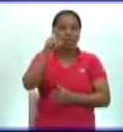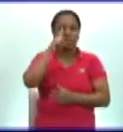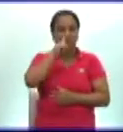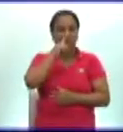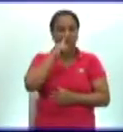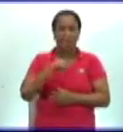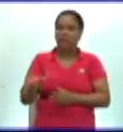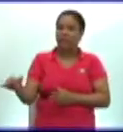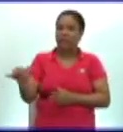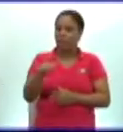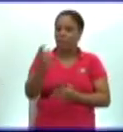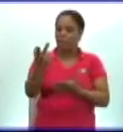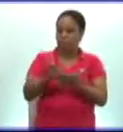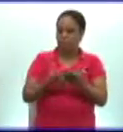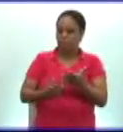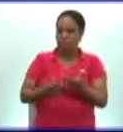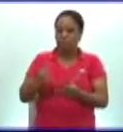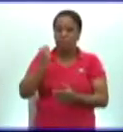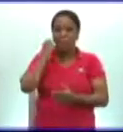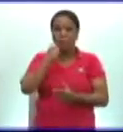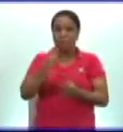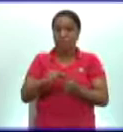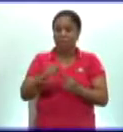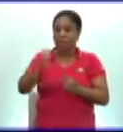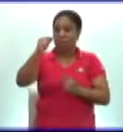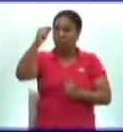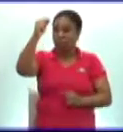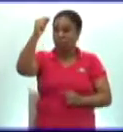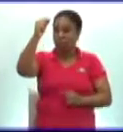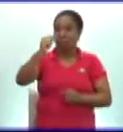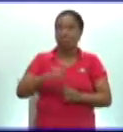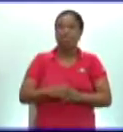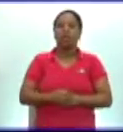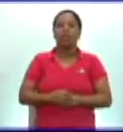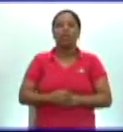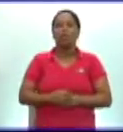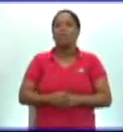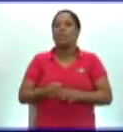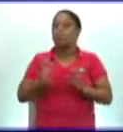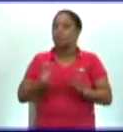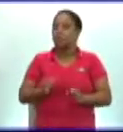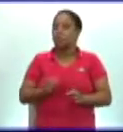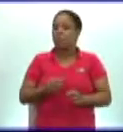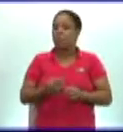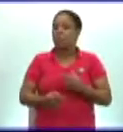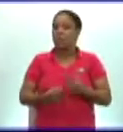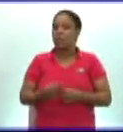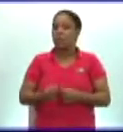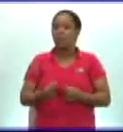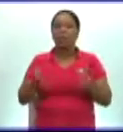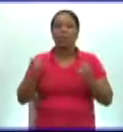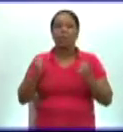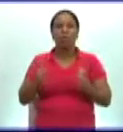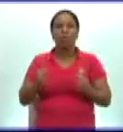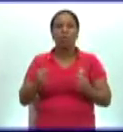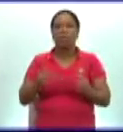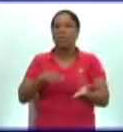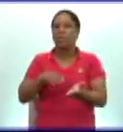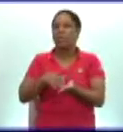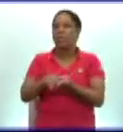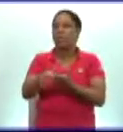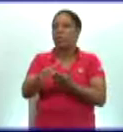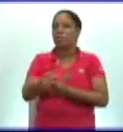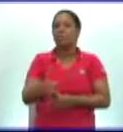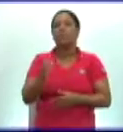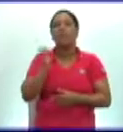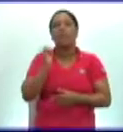también se representan un poco más, con mayor longitud. Y lo mismo ocurre con la fuerza de rozamiento y la